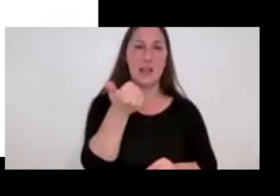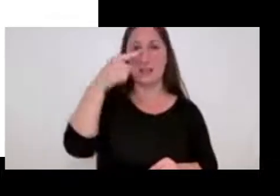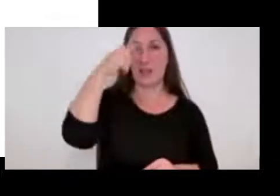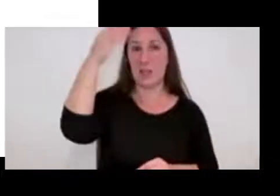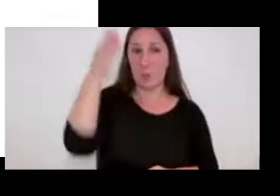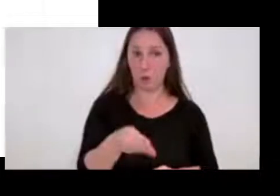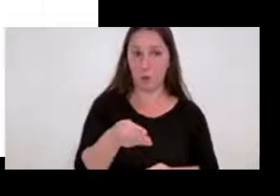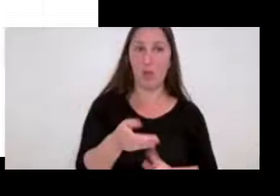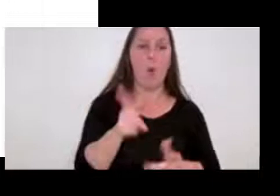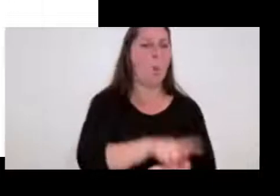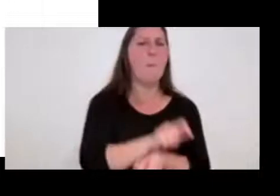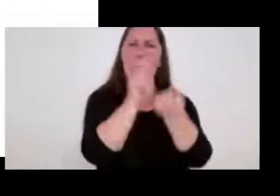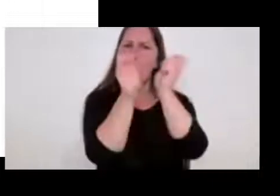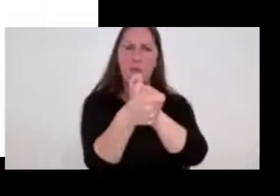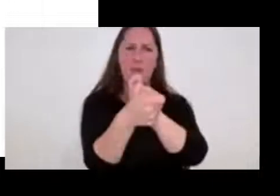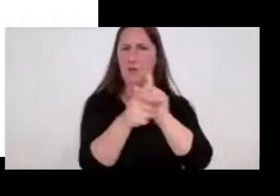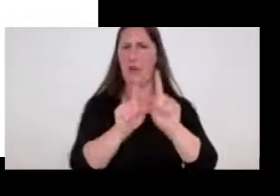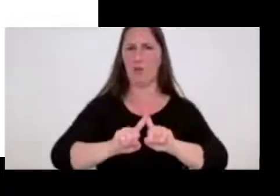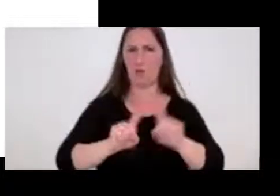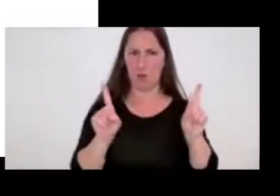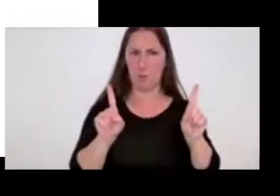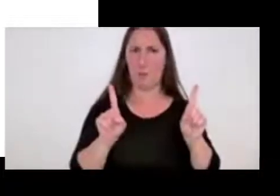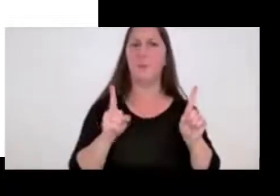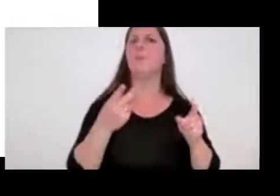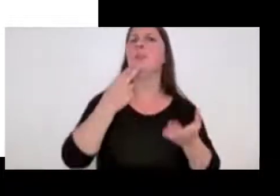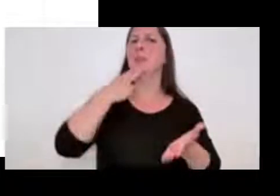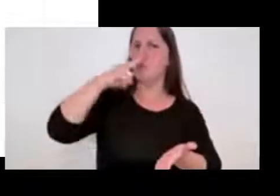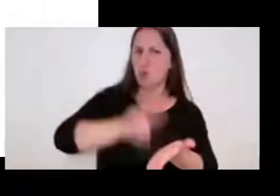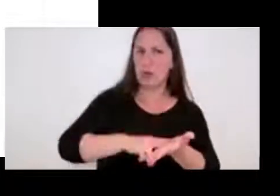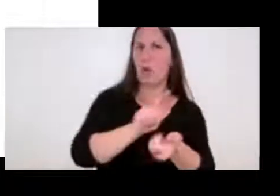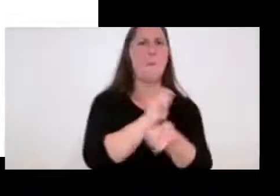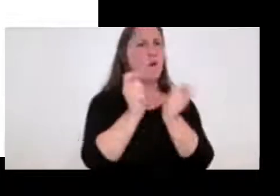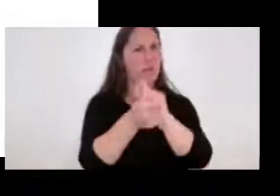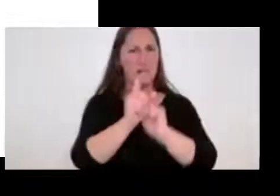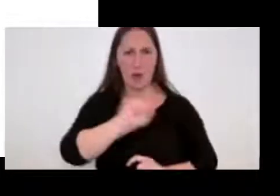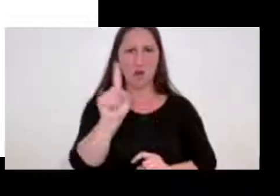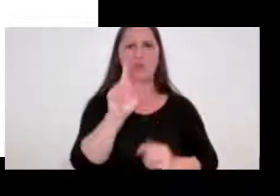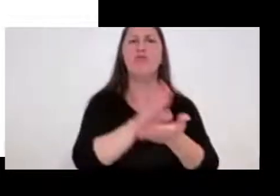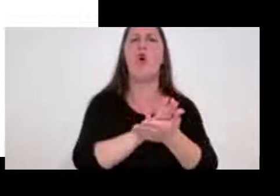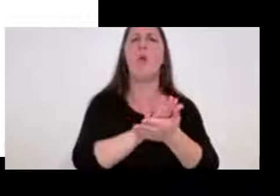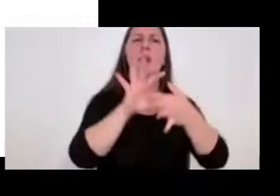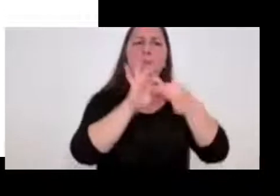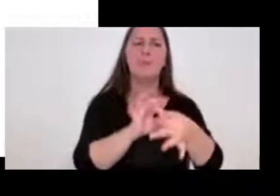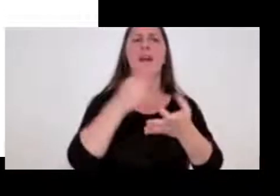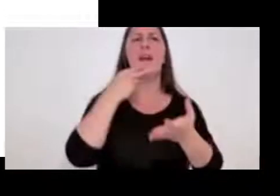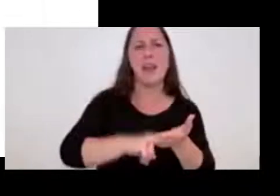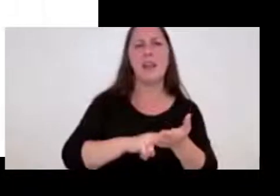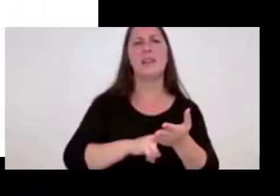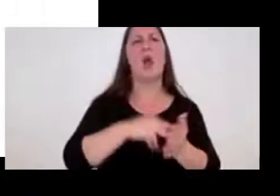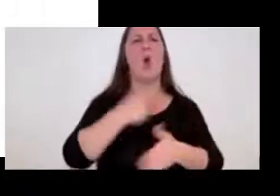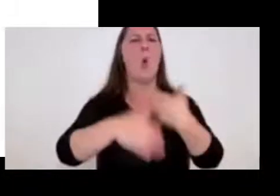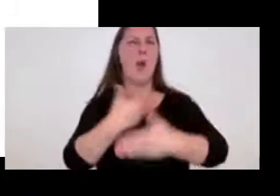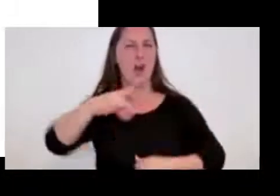se modifica, ¿sí?, la tributación referida a rentas producto de juegos de azar en